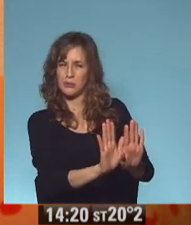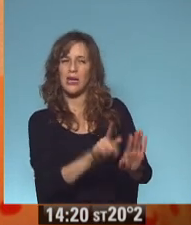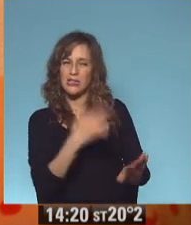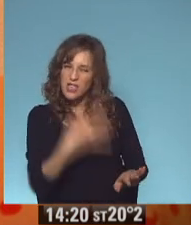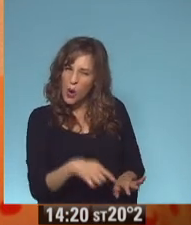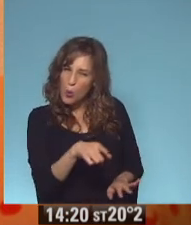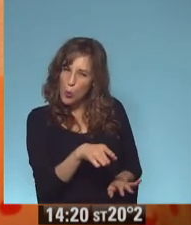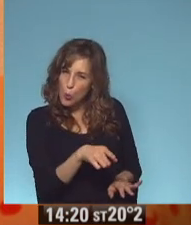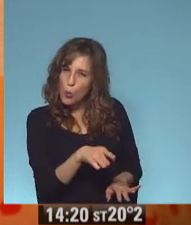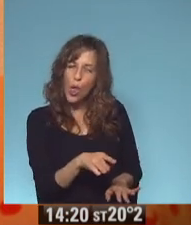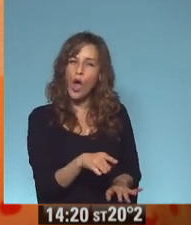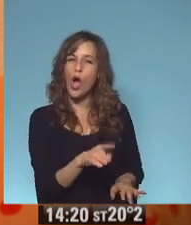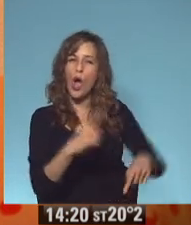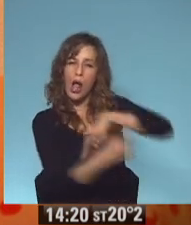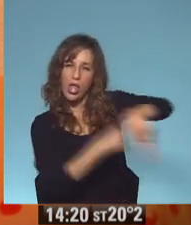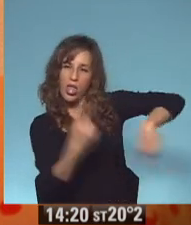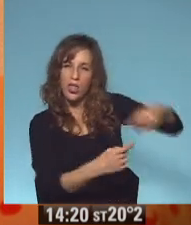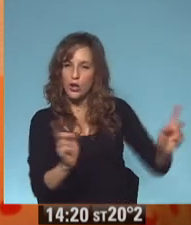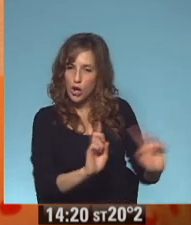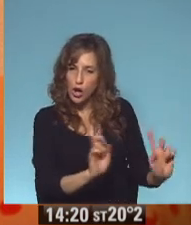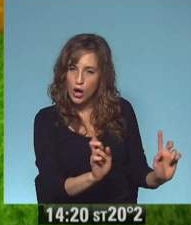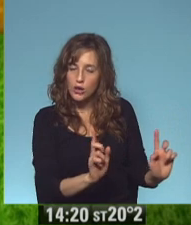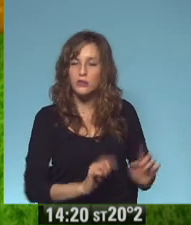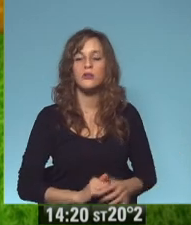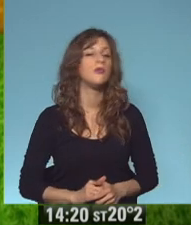seguros que no giran y se mueven rápido, no?